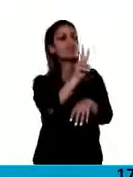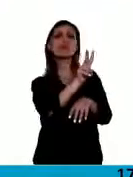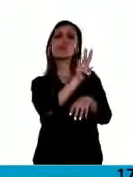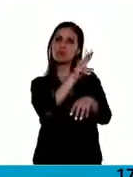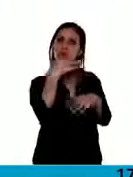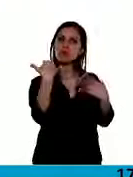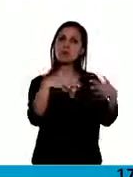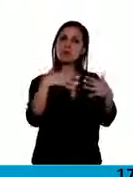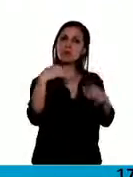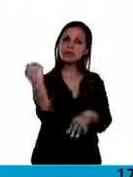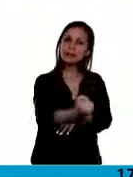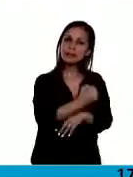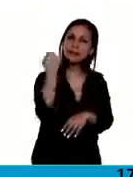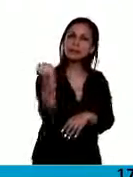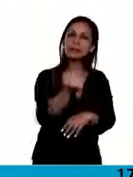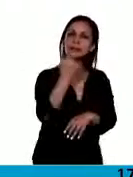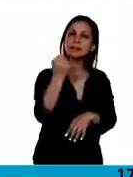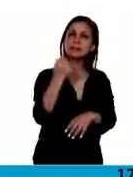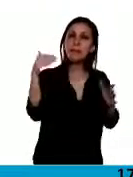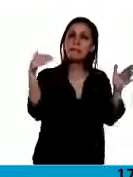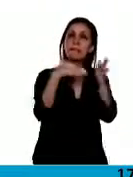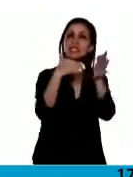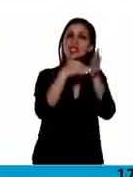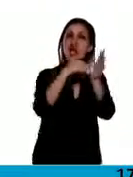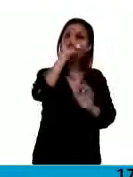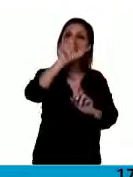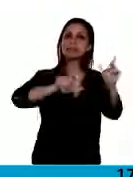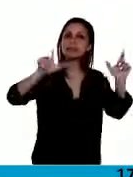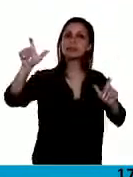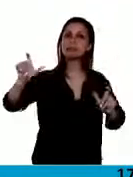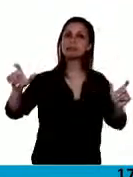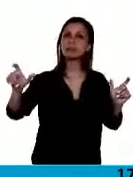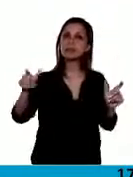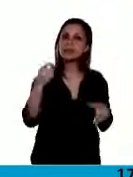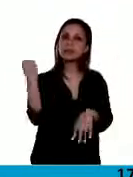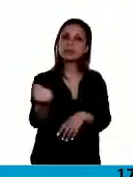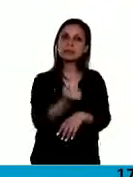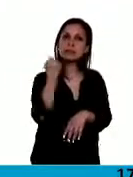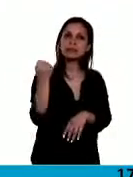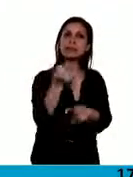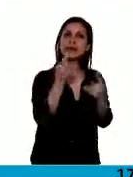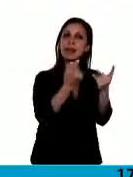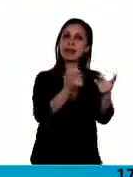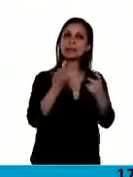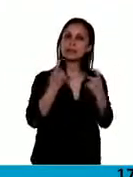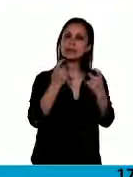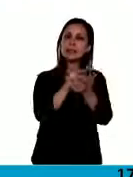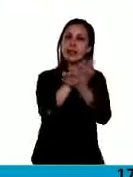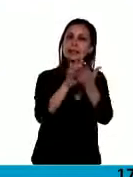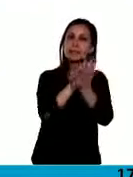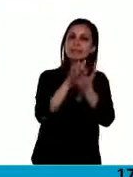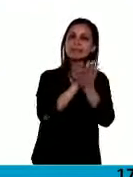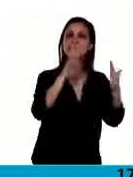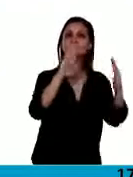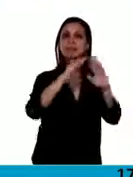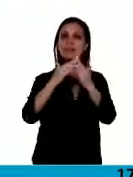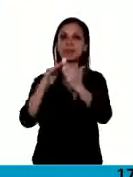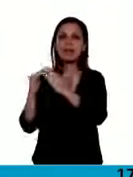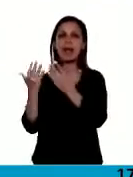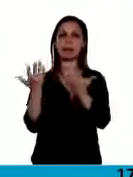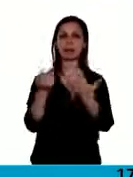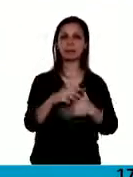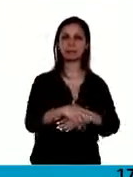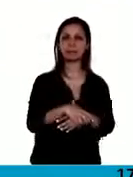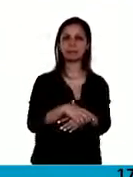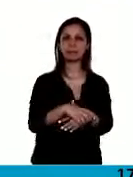de miles, de millones de argentinos y argentinas que buscan resolver la crisis